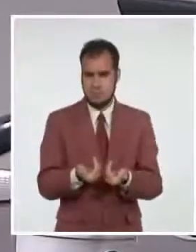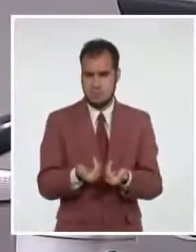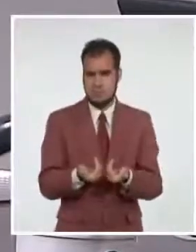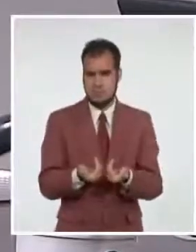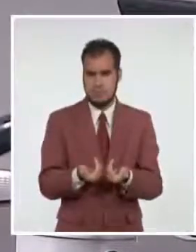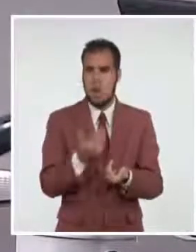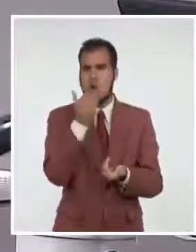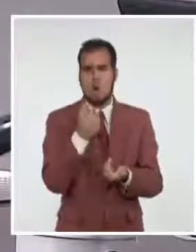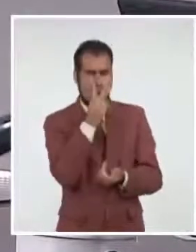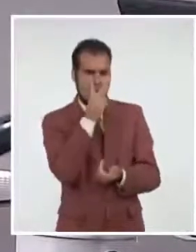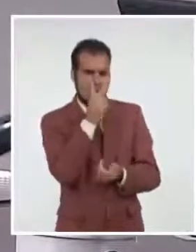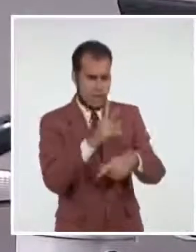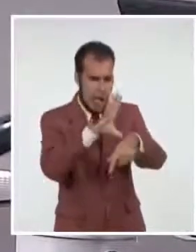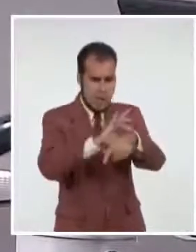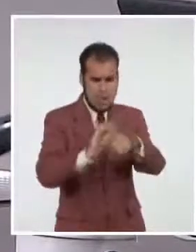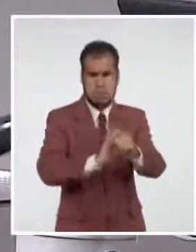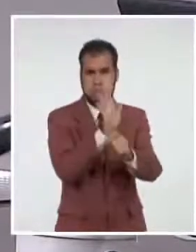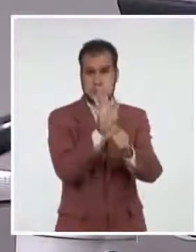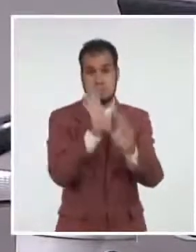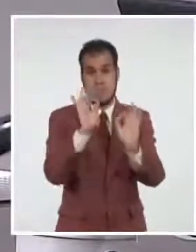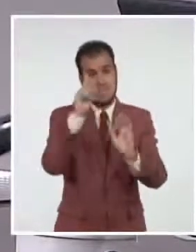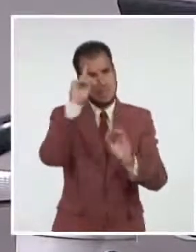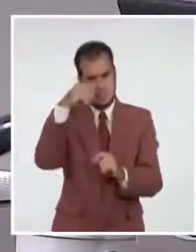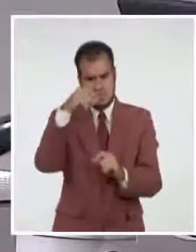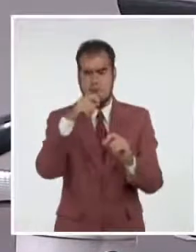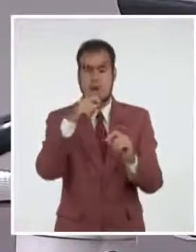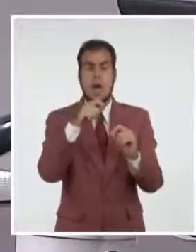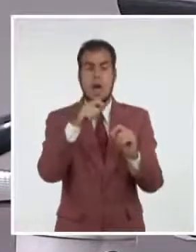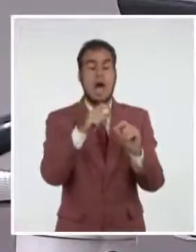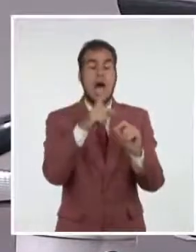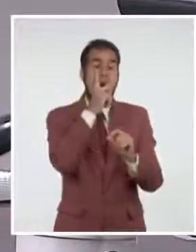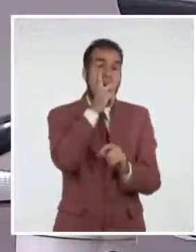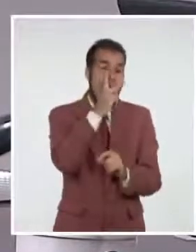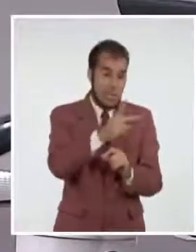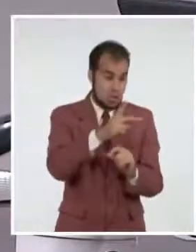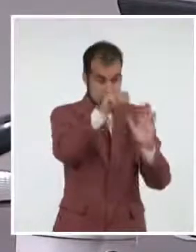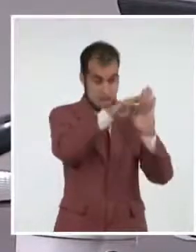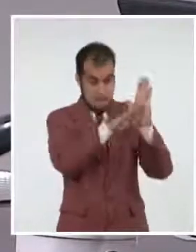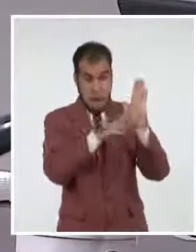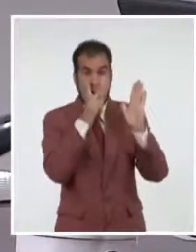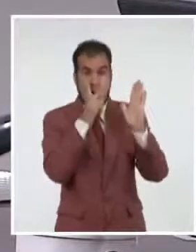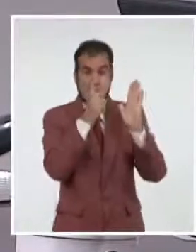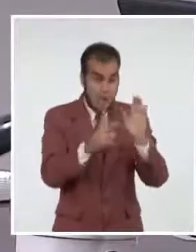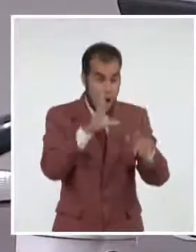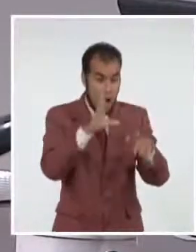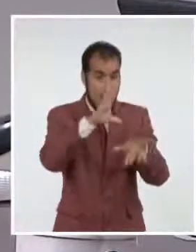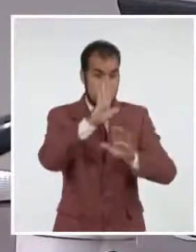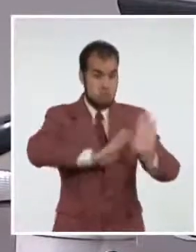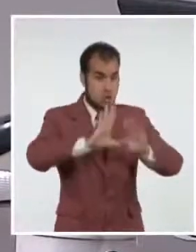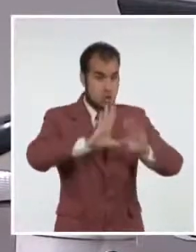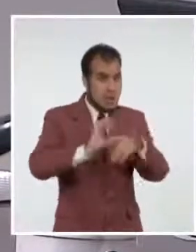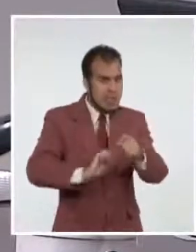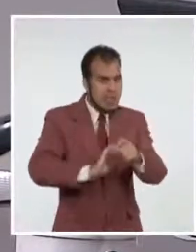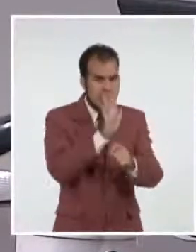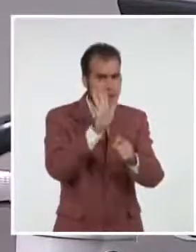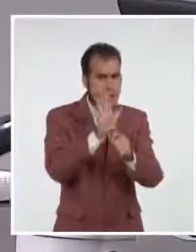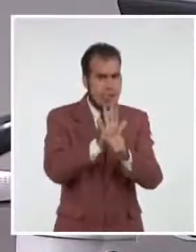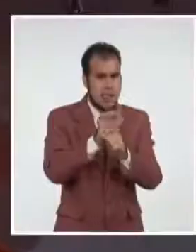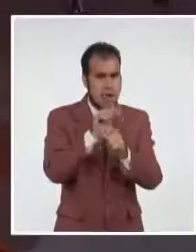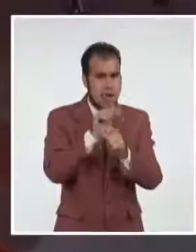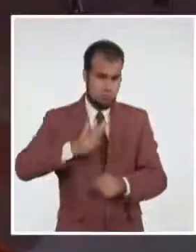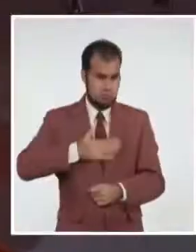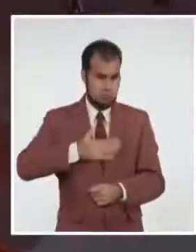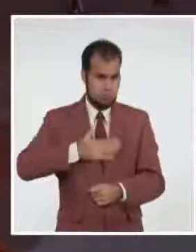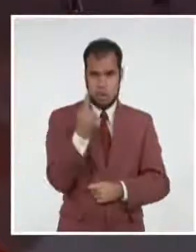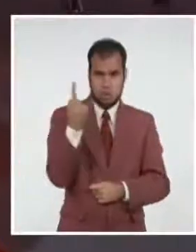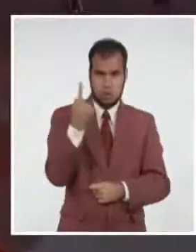cubano, como todo nuestro pueblo sabe, es un protocolo nacional. Hay nuestro querido profesor Pedro Más, que es del